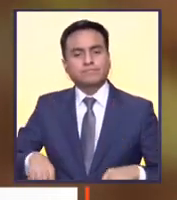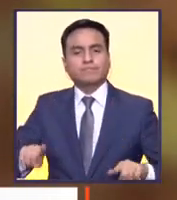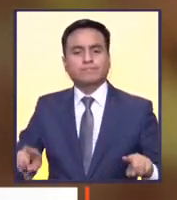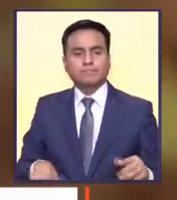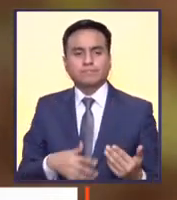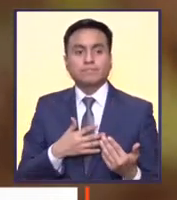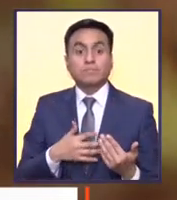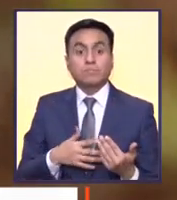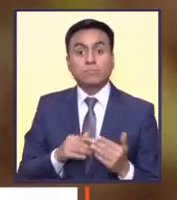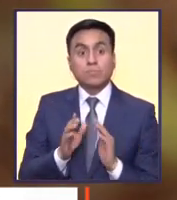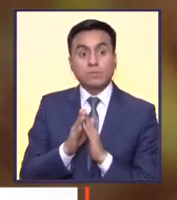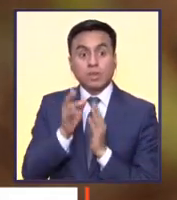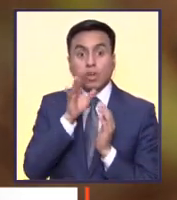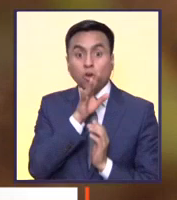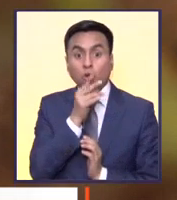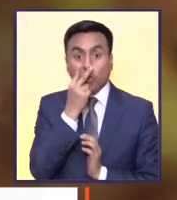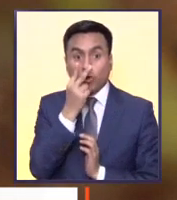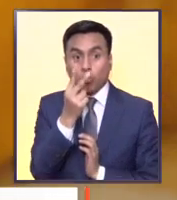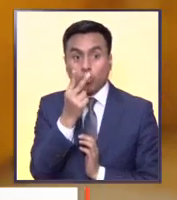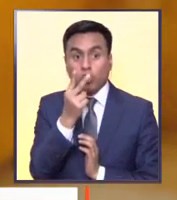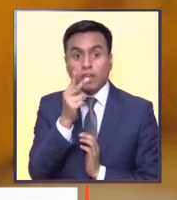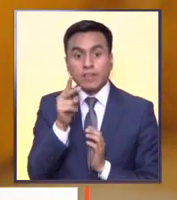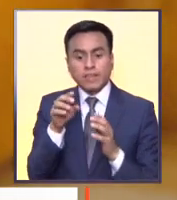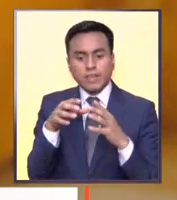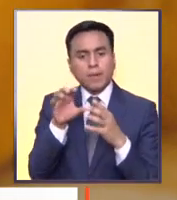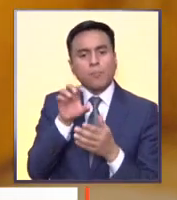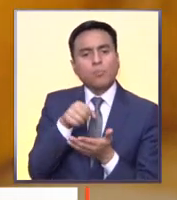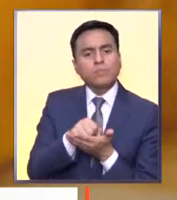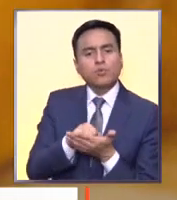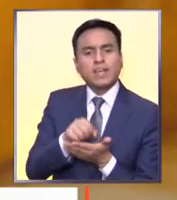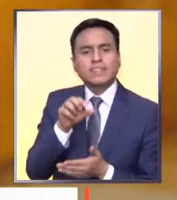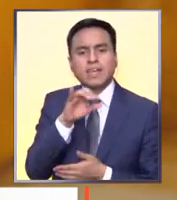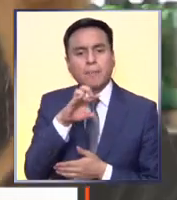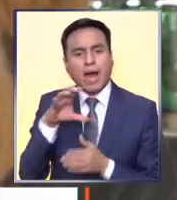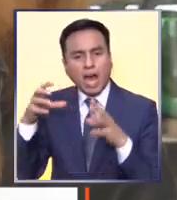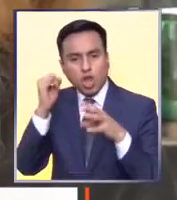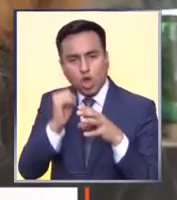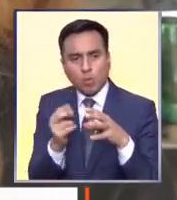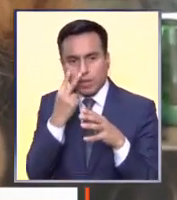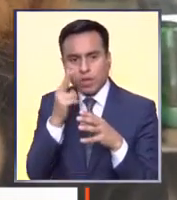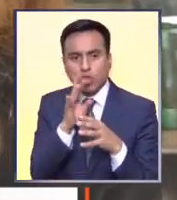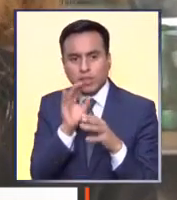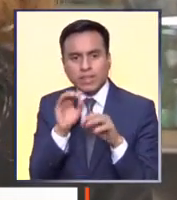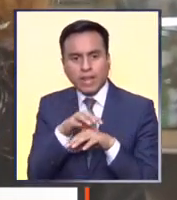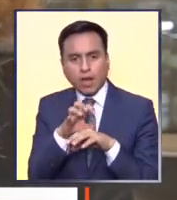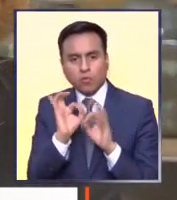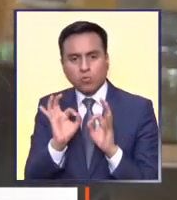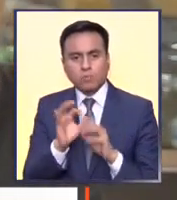Fíjense por favor el color que tiene este puré de zapallo camote. No puede estar más naranjo.